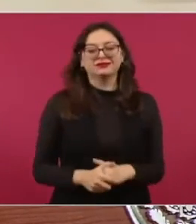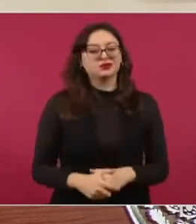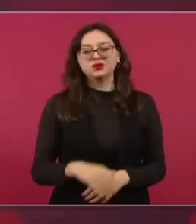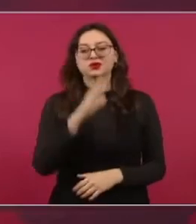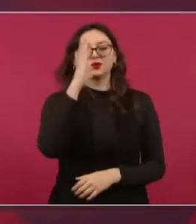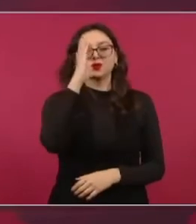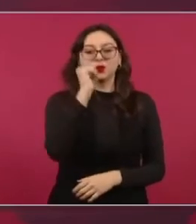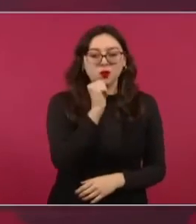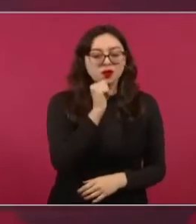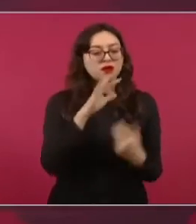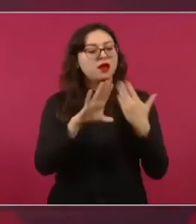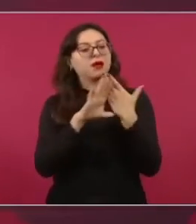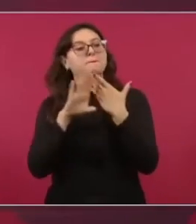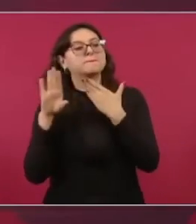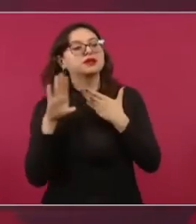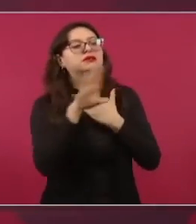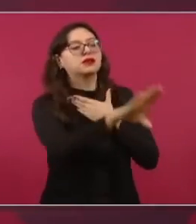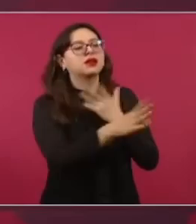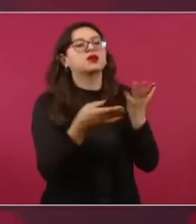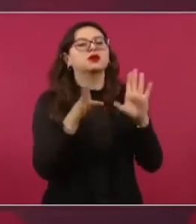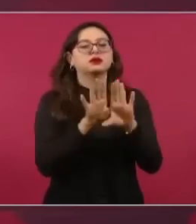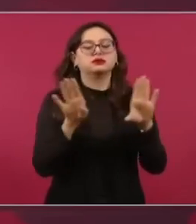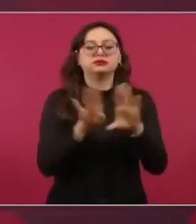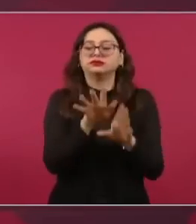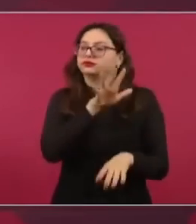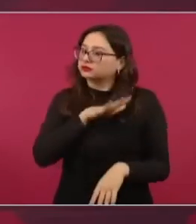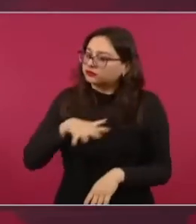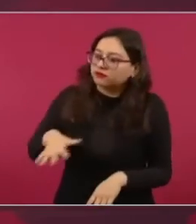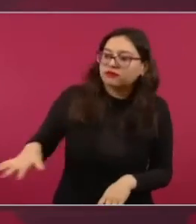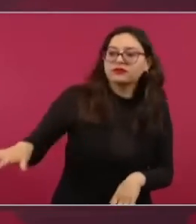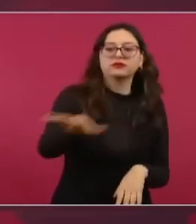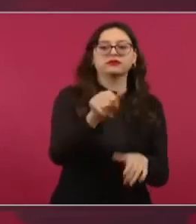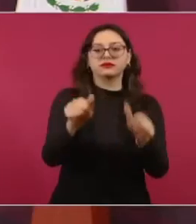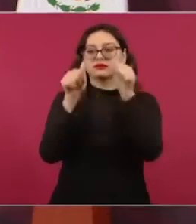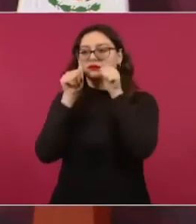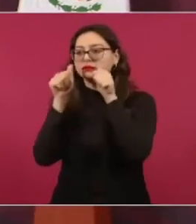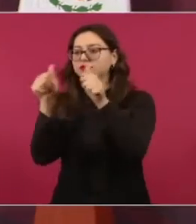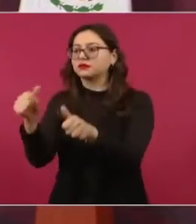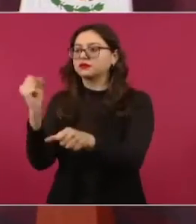enfrentarlo haciendo el bien. Y nosotros tenemos